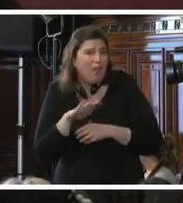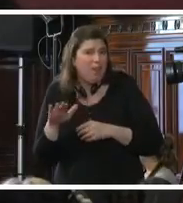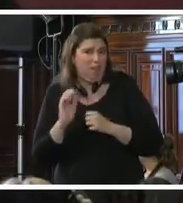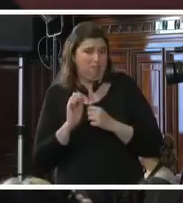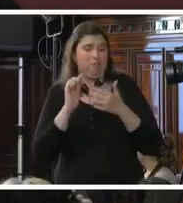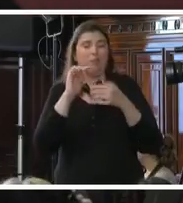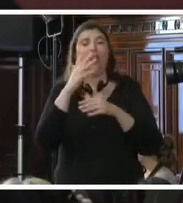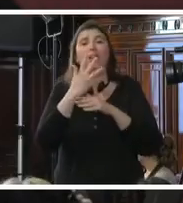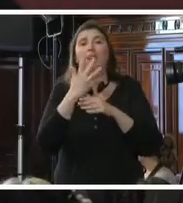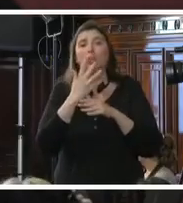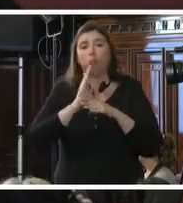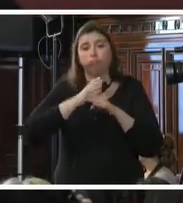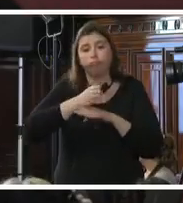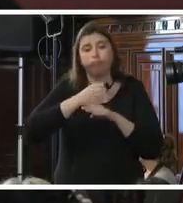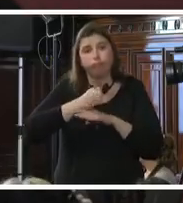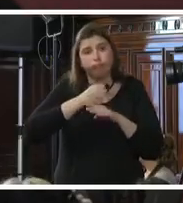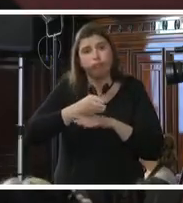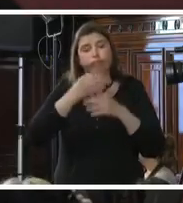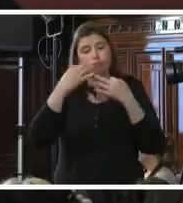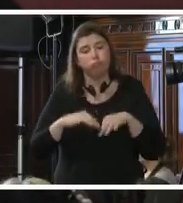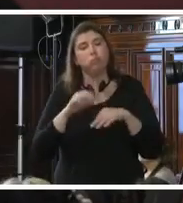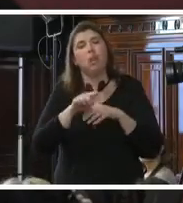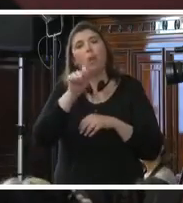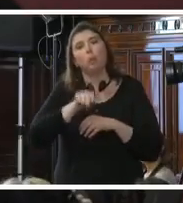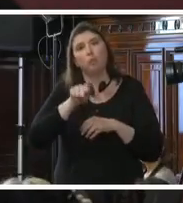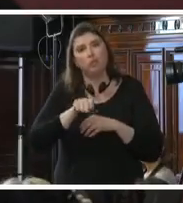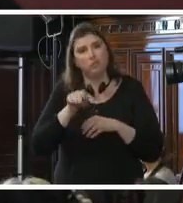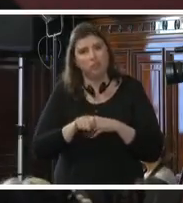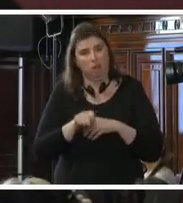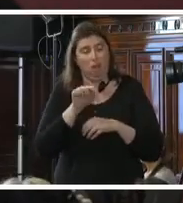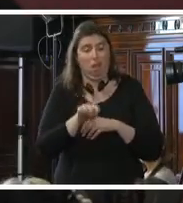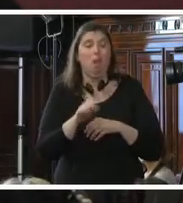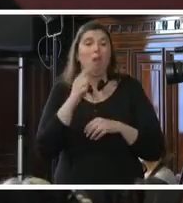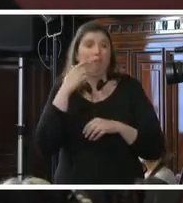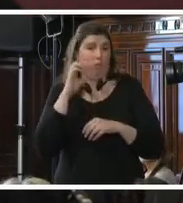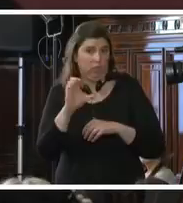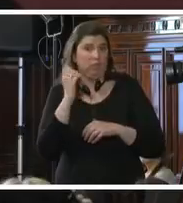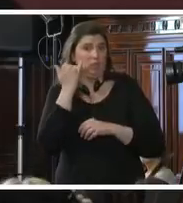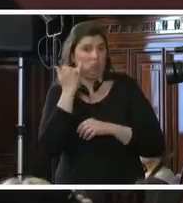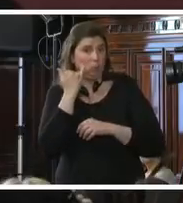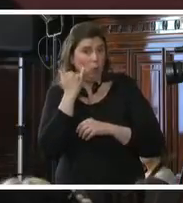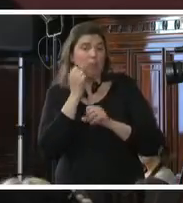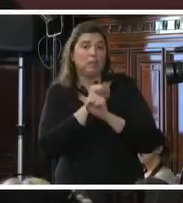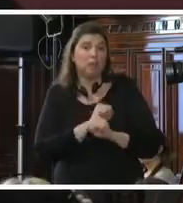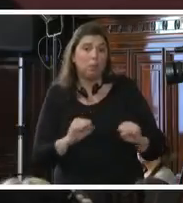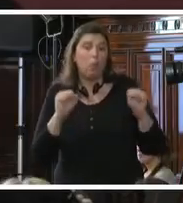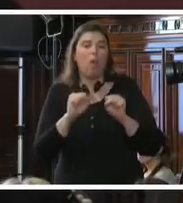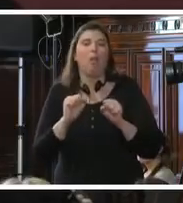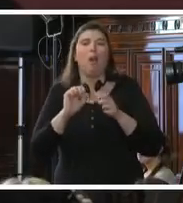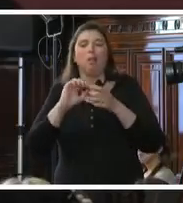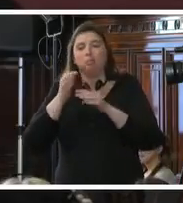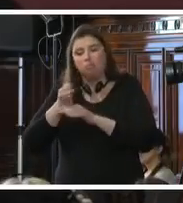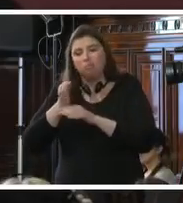Quinto, garantizar el acceso a la justicia de las niñas víctimas de violencia sexual, incluyendo a través de la formación de los operadores de